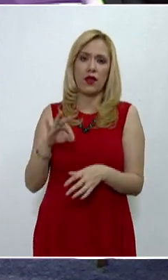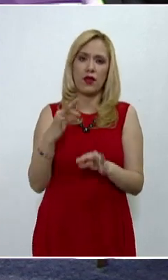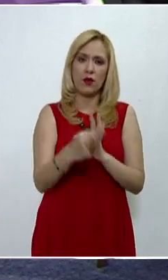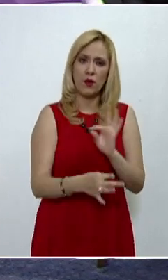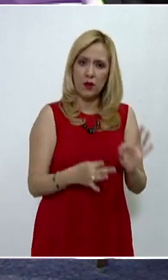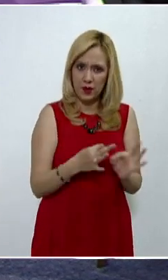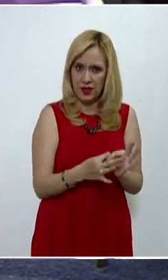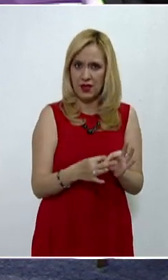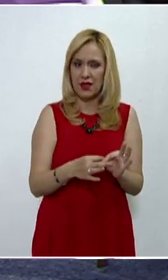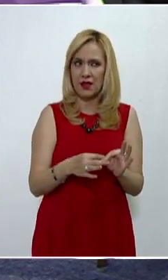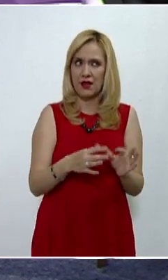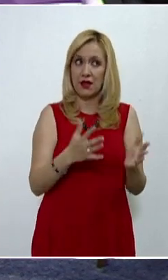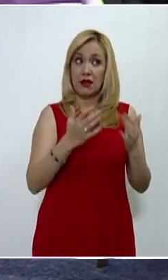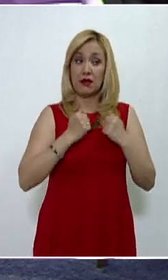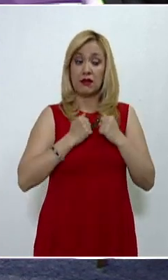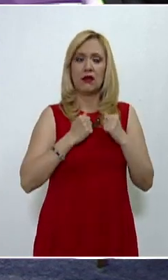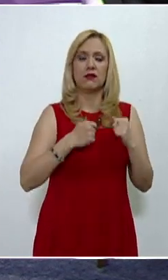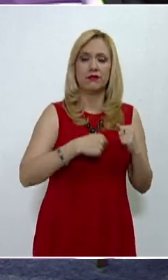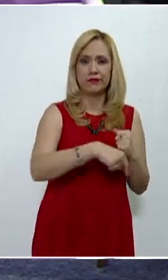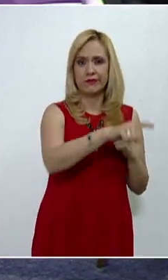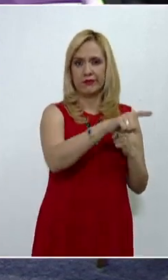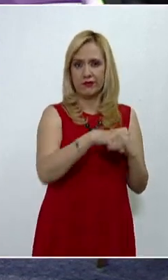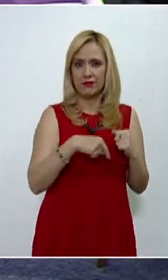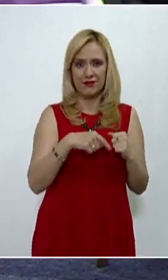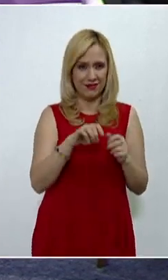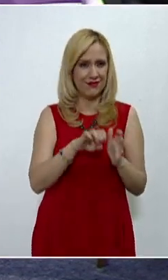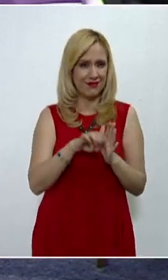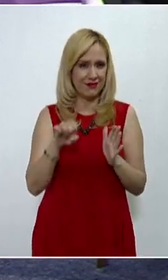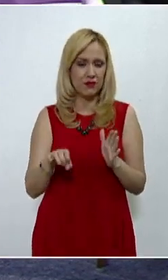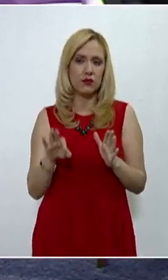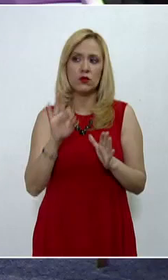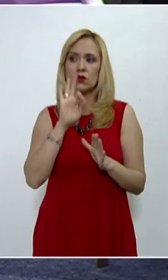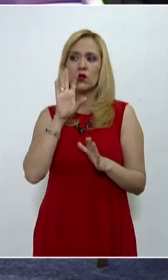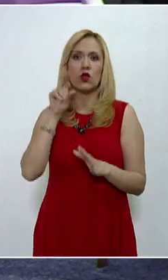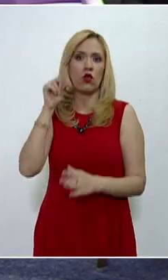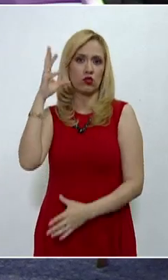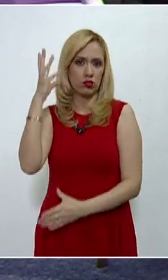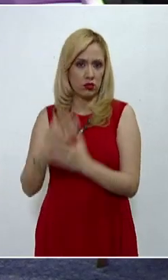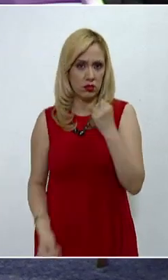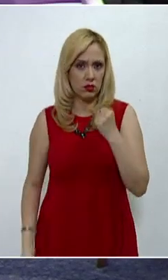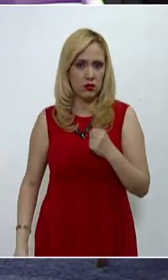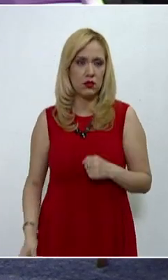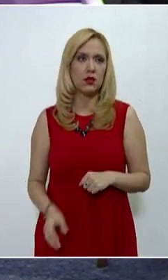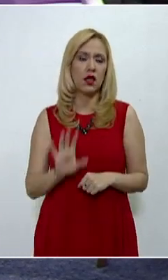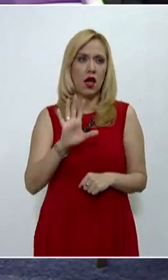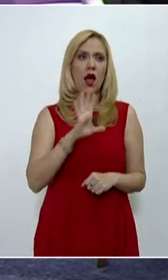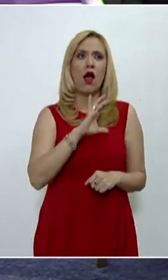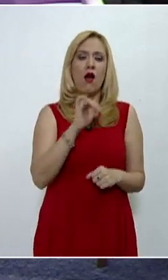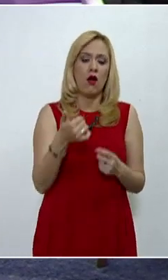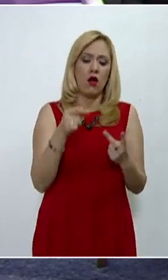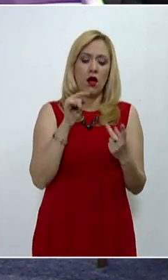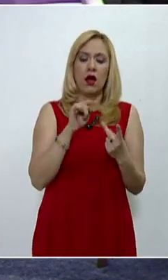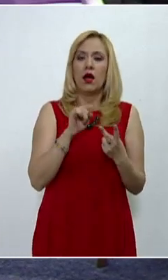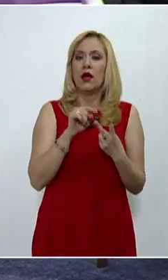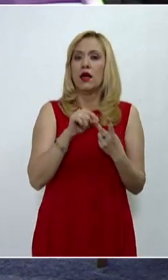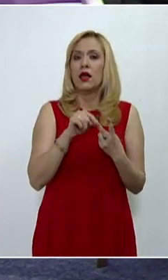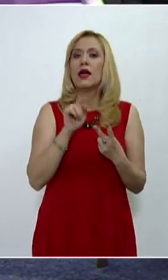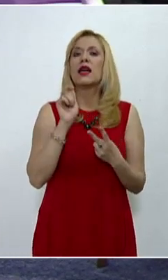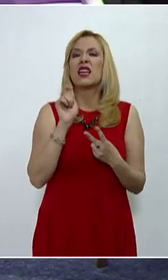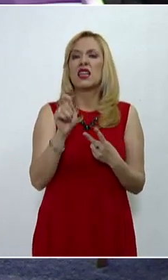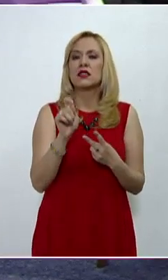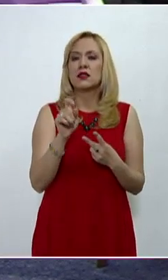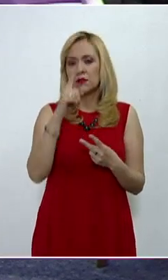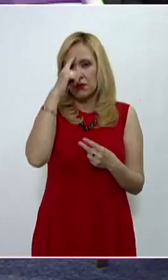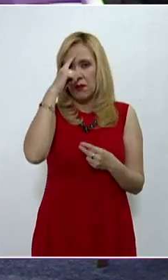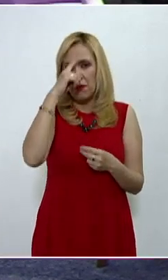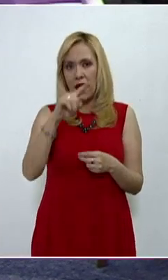evitar que haya un riesgo de fuga? Ahí hay algo ahí en medio que se llaman unidades de medidas cautelares. O sea,